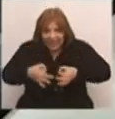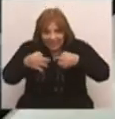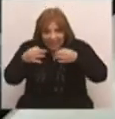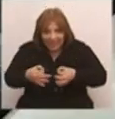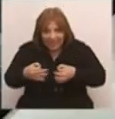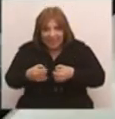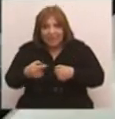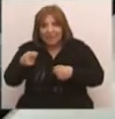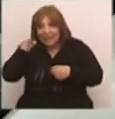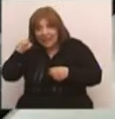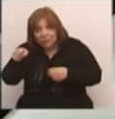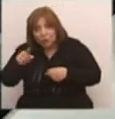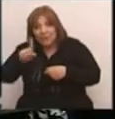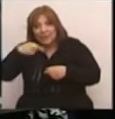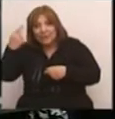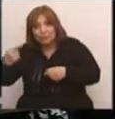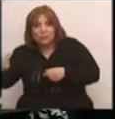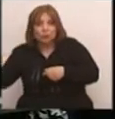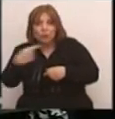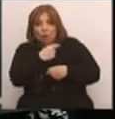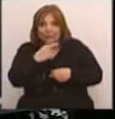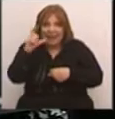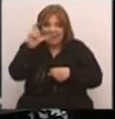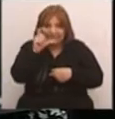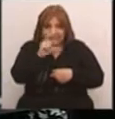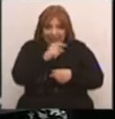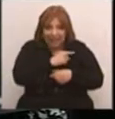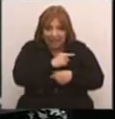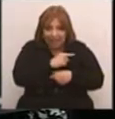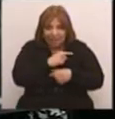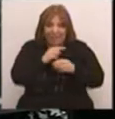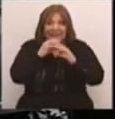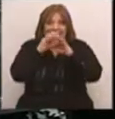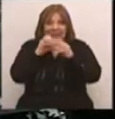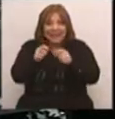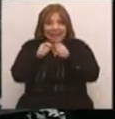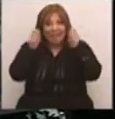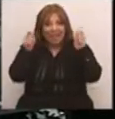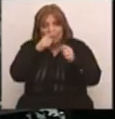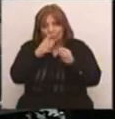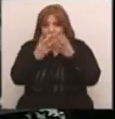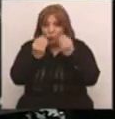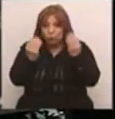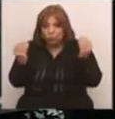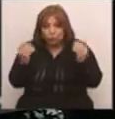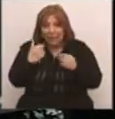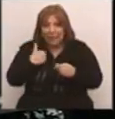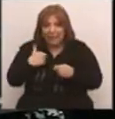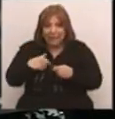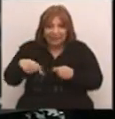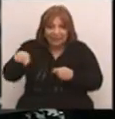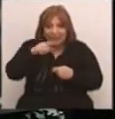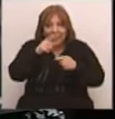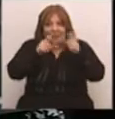a Cristina Fernández. Los medios que agrupaba el grupo Clarín, que eran muchísimos en la República Argentina, entre otras